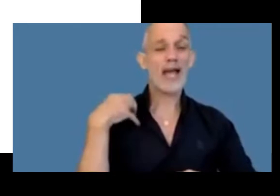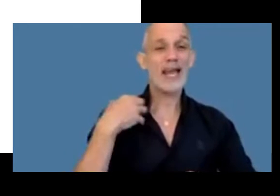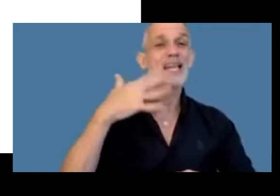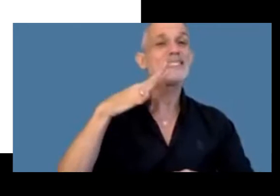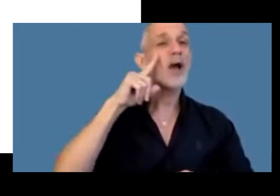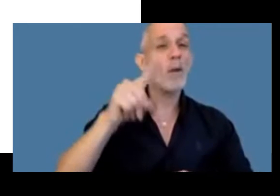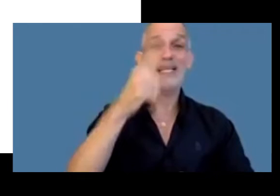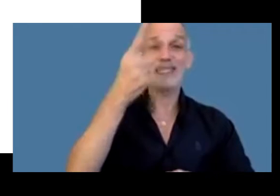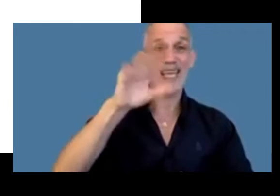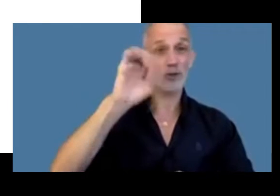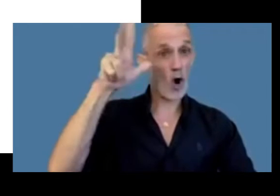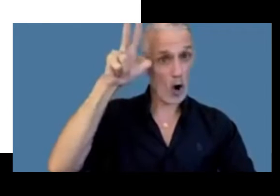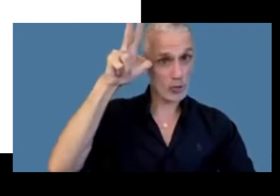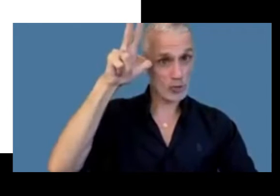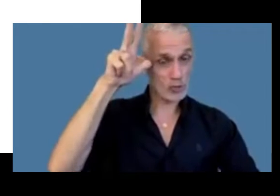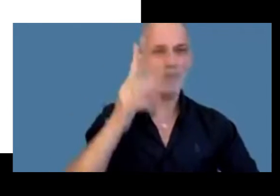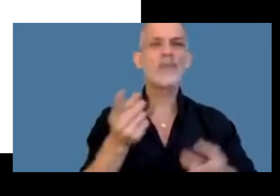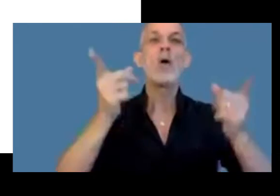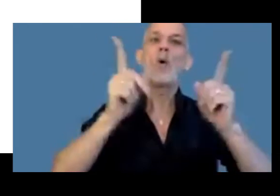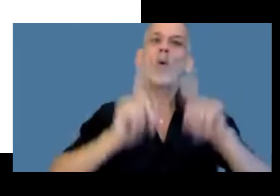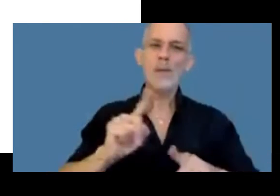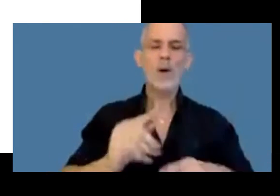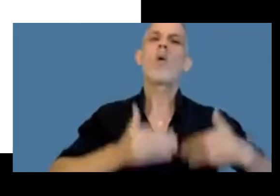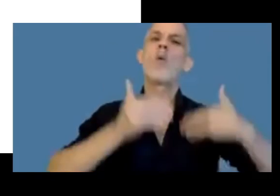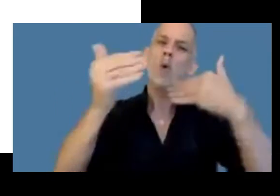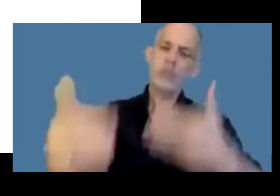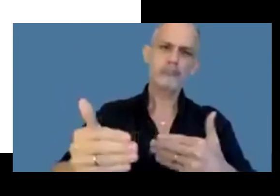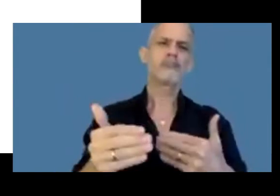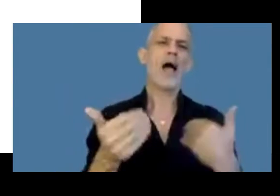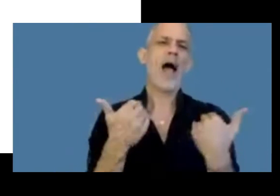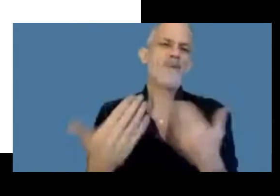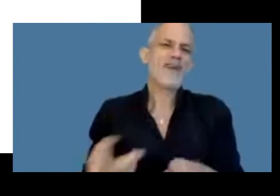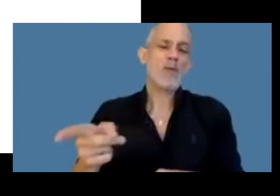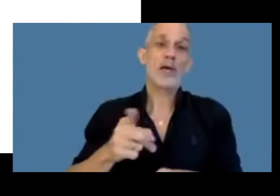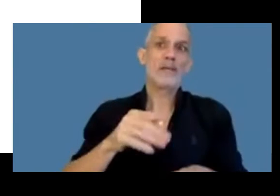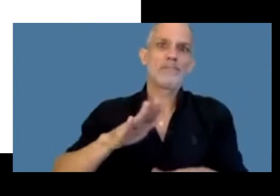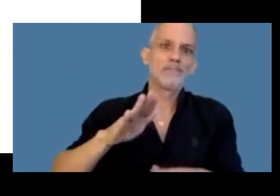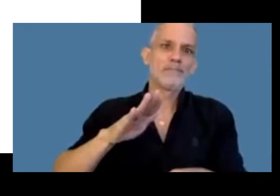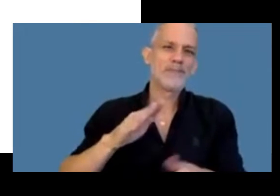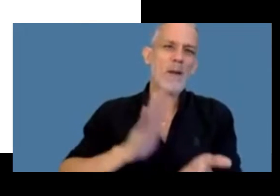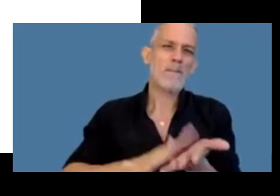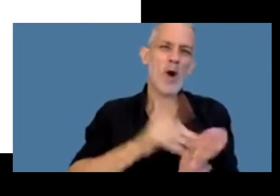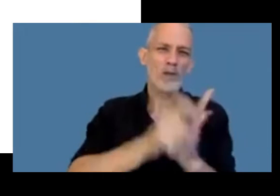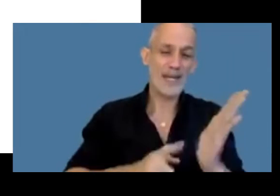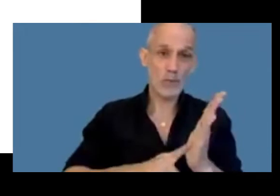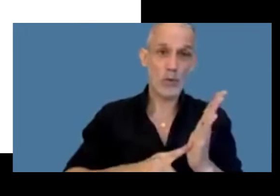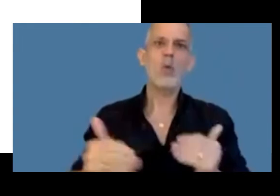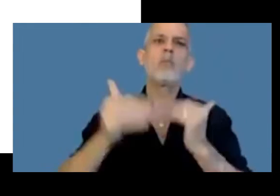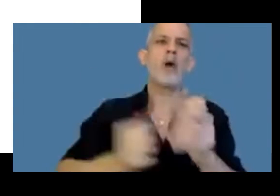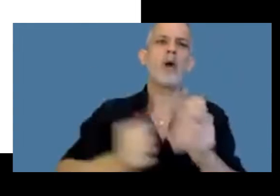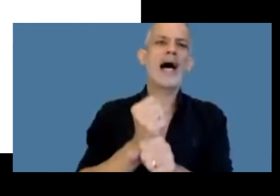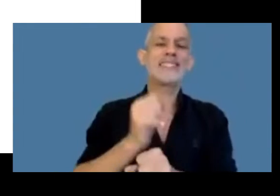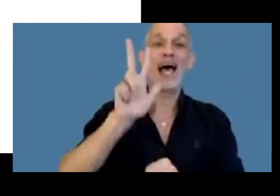5108. Volvemos a prorrogar en favor de los responsables del monotributo hasta el 3